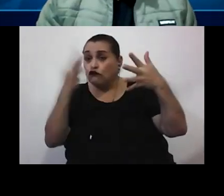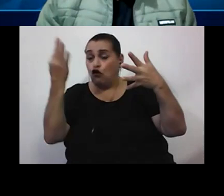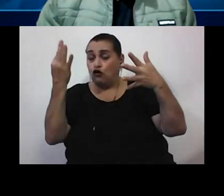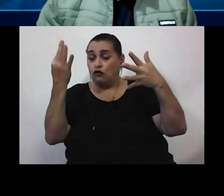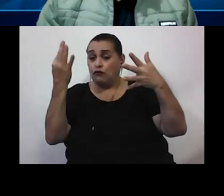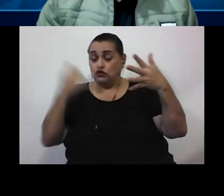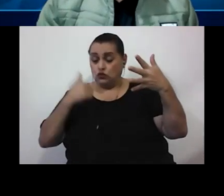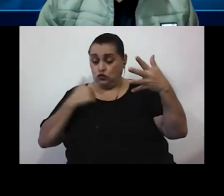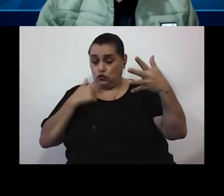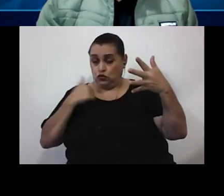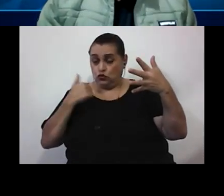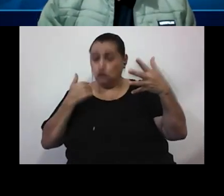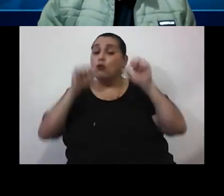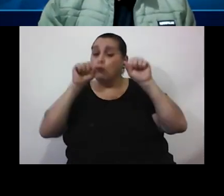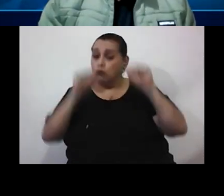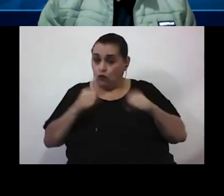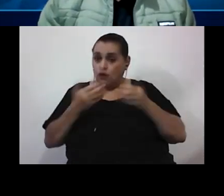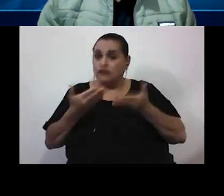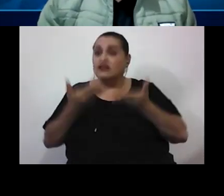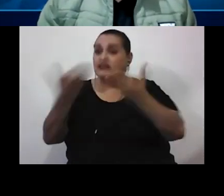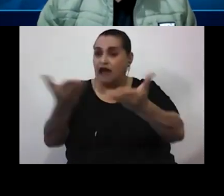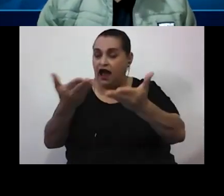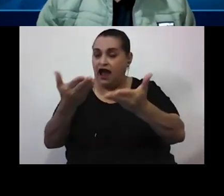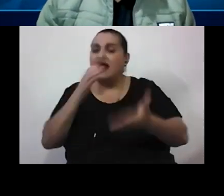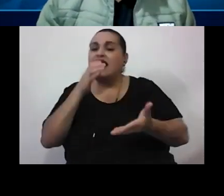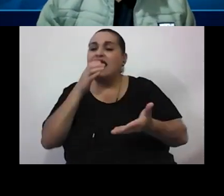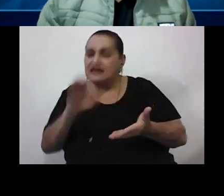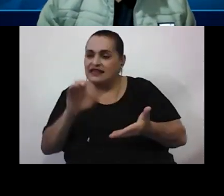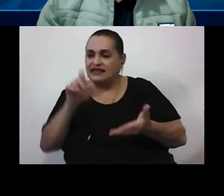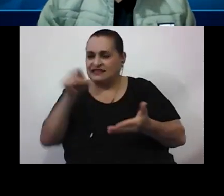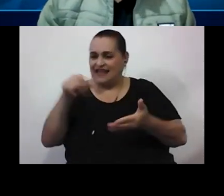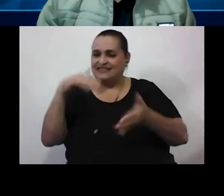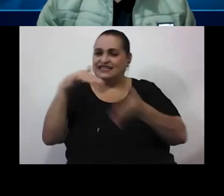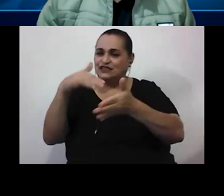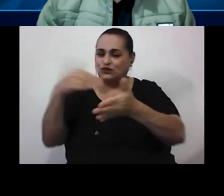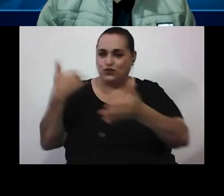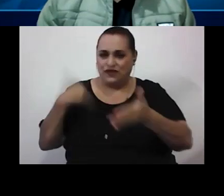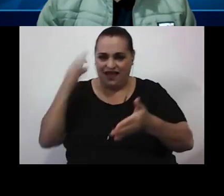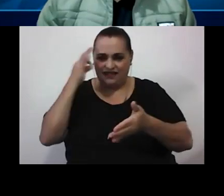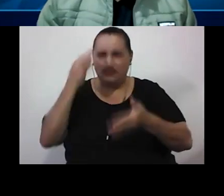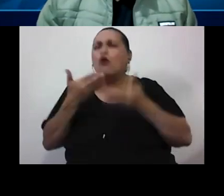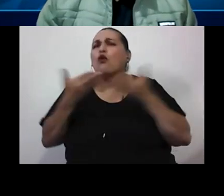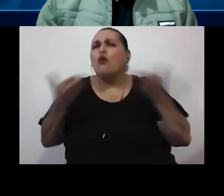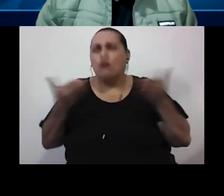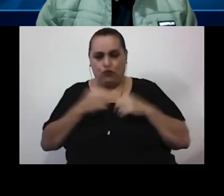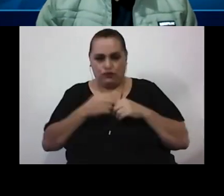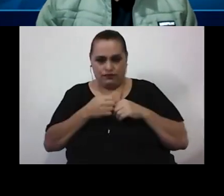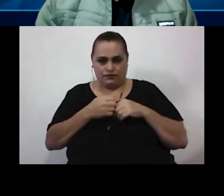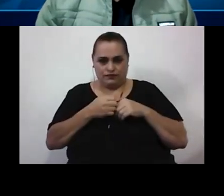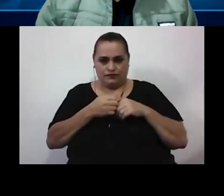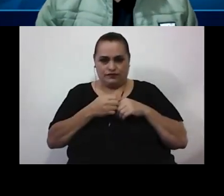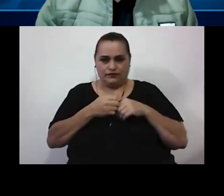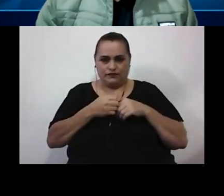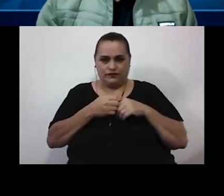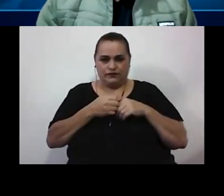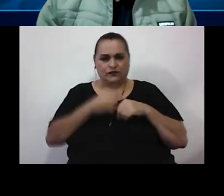brinda o puede brindar calidez a esa alumna, a ese alumno. ¿Cómo le brinda calidez? Piense